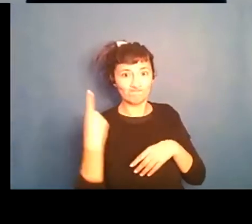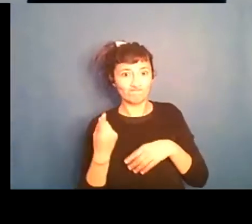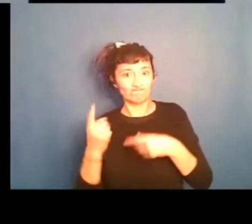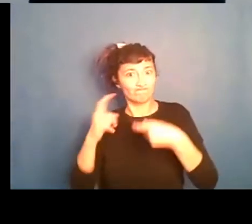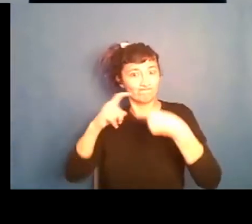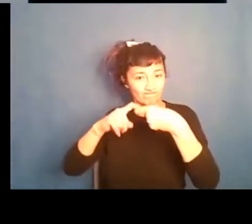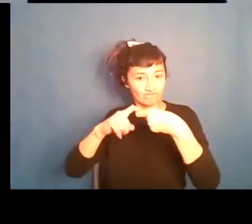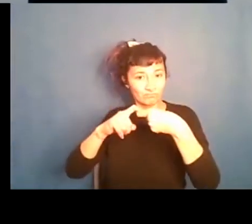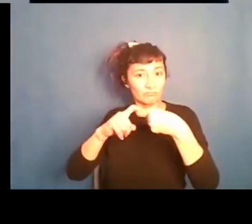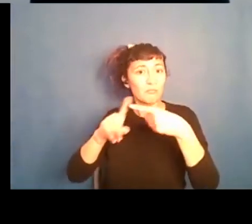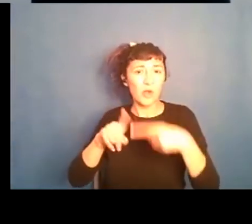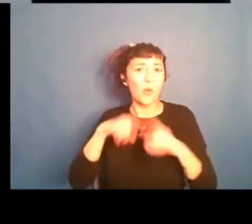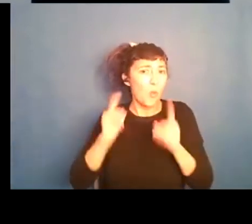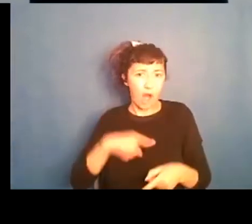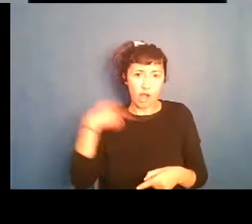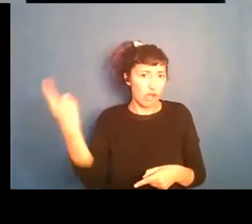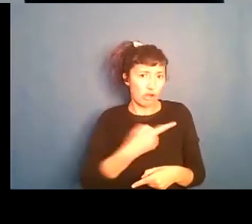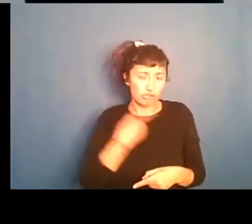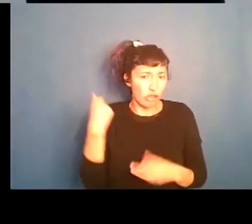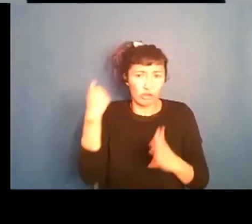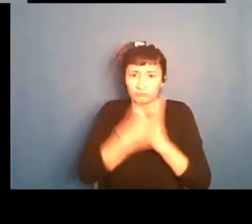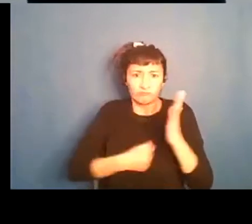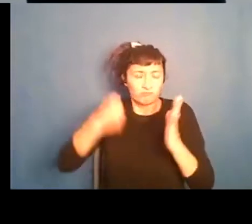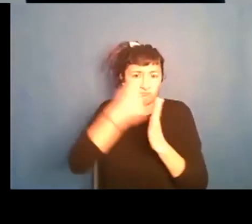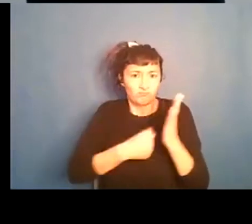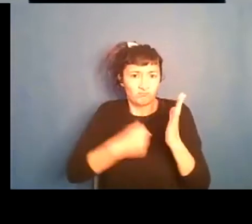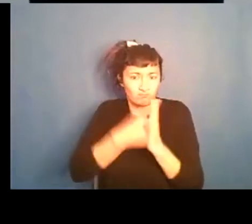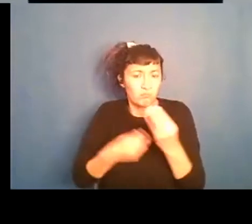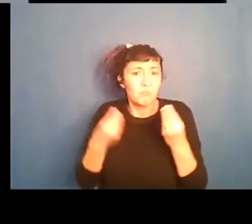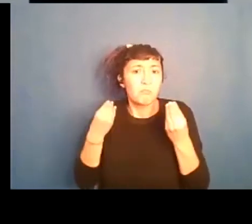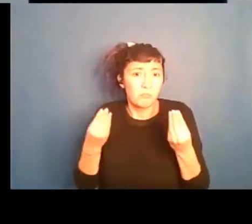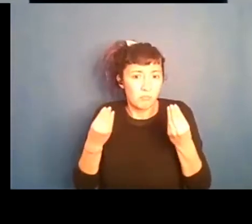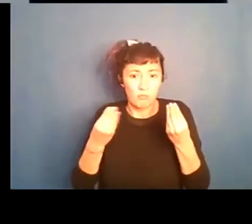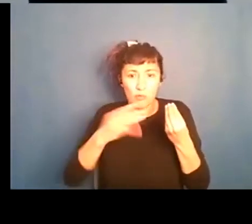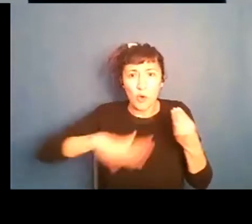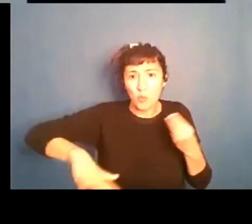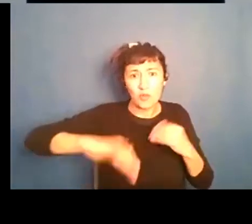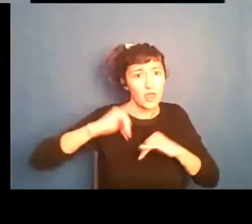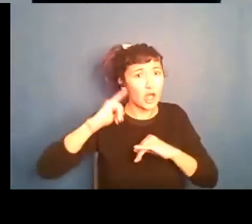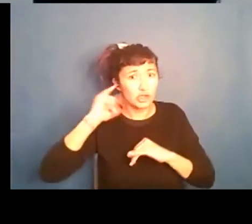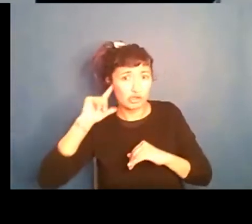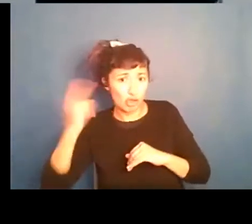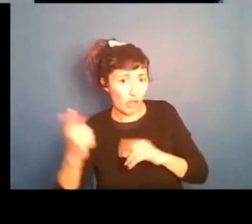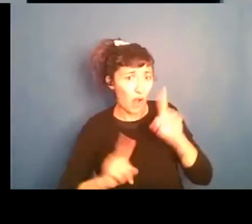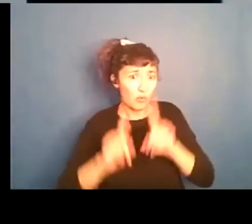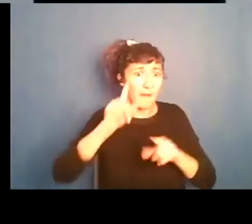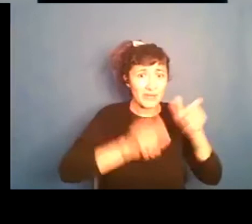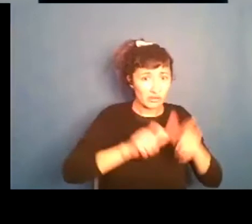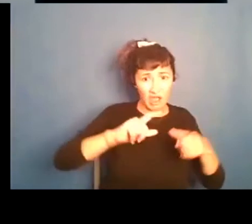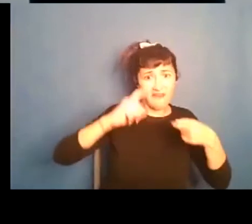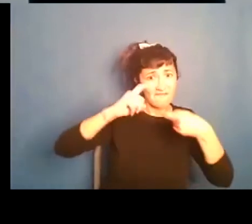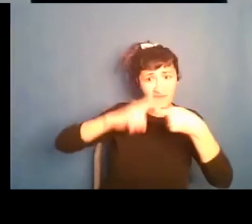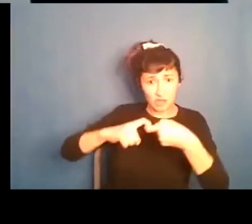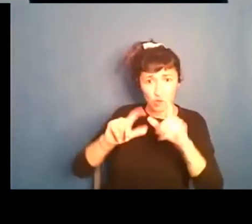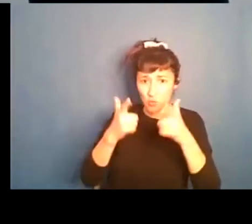de militar, preservar y luchar por la comunidad sorda, aquellas que no están afiliadas también. No es que